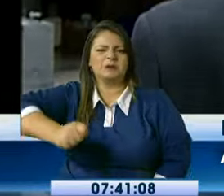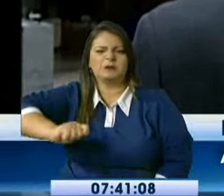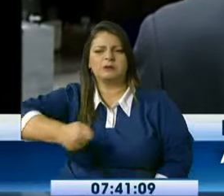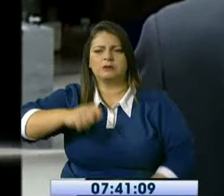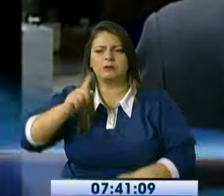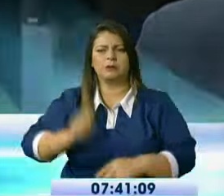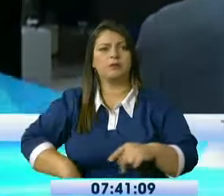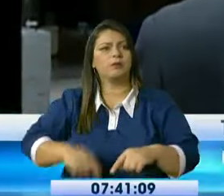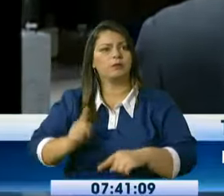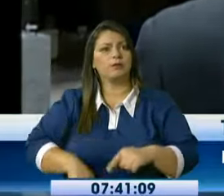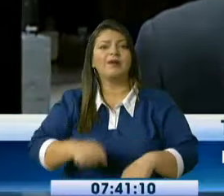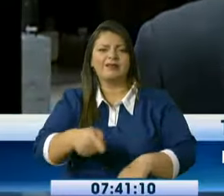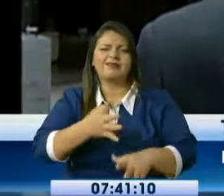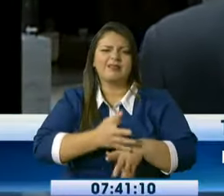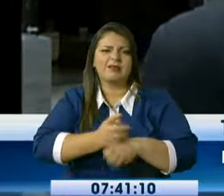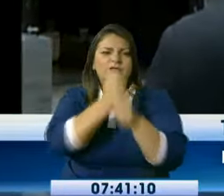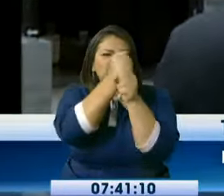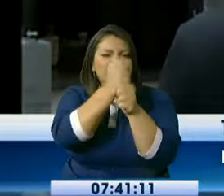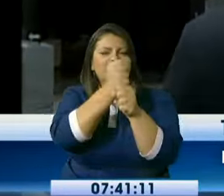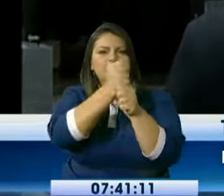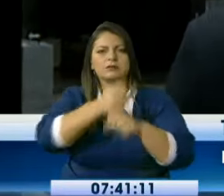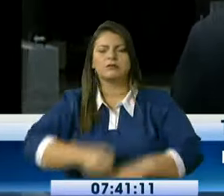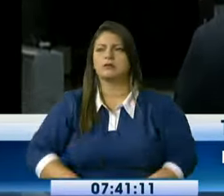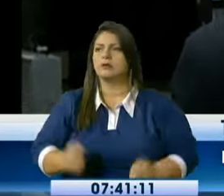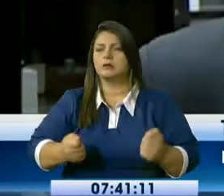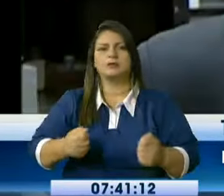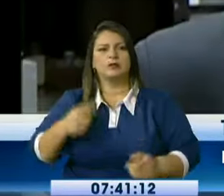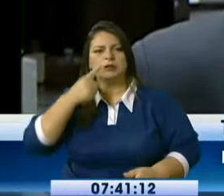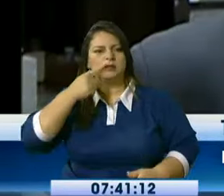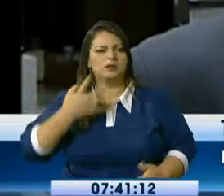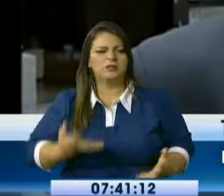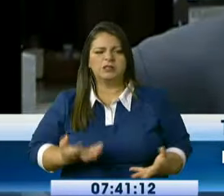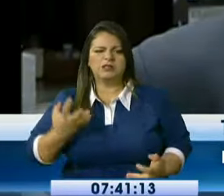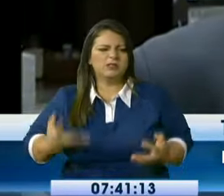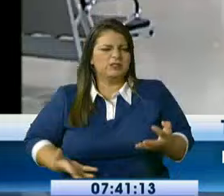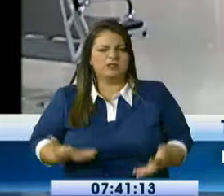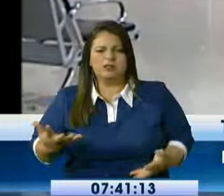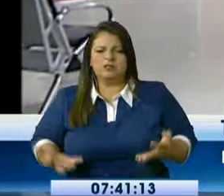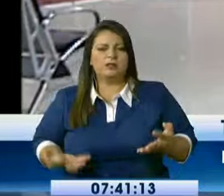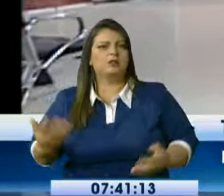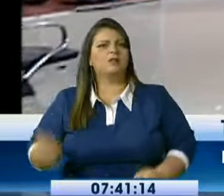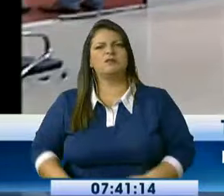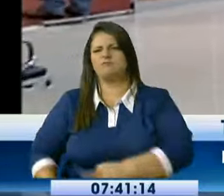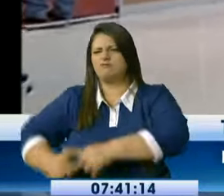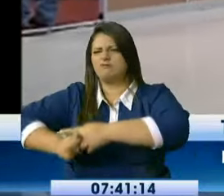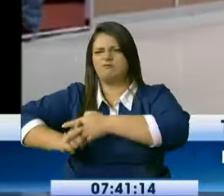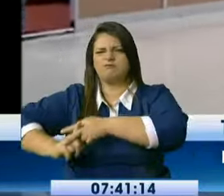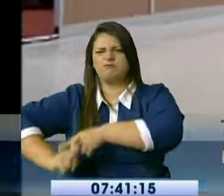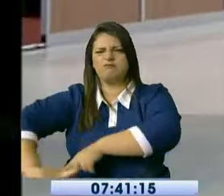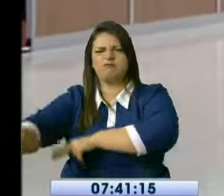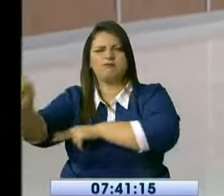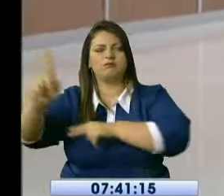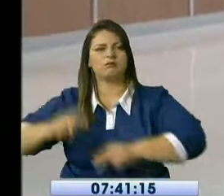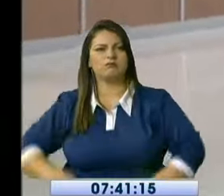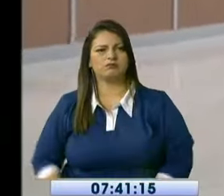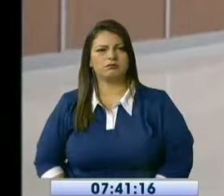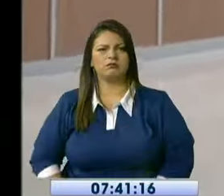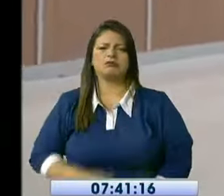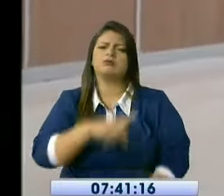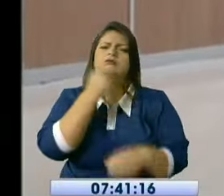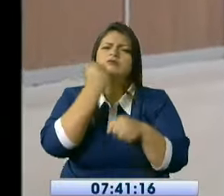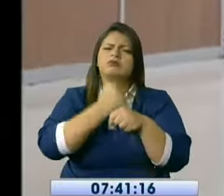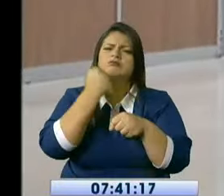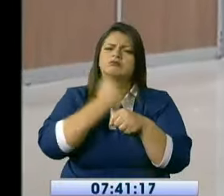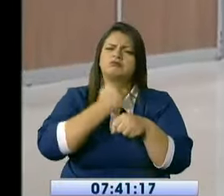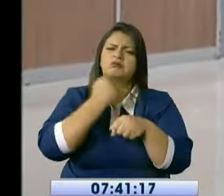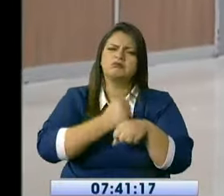como salieron personas a auxiliar al conductor, se dio la fuga a él. La víctima lleva poco tiempo laborando como